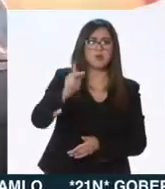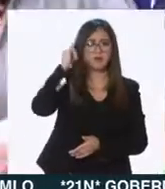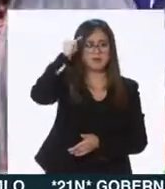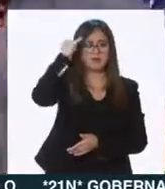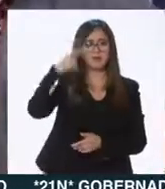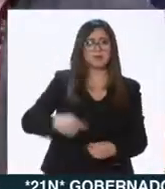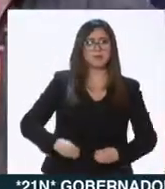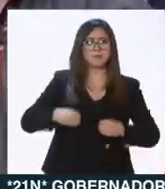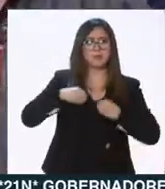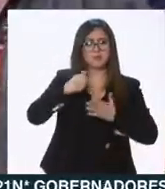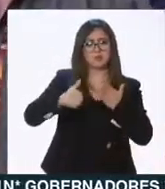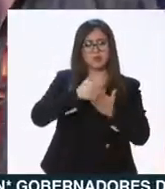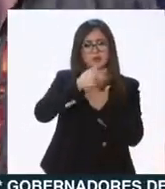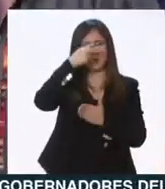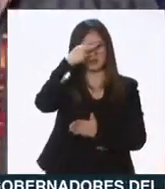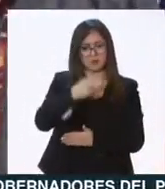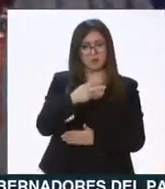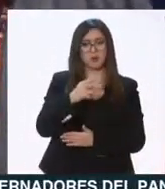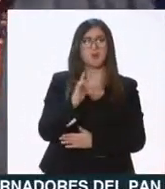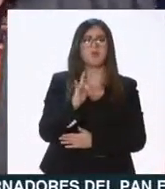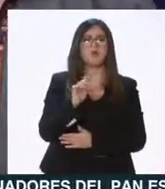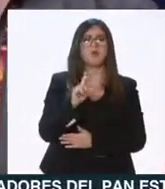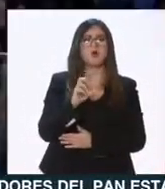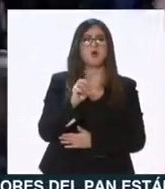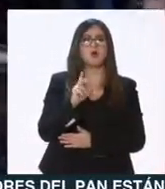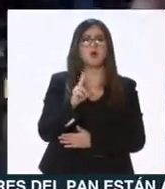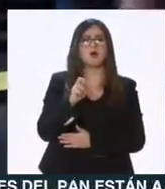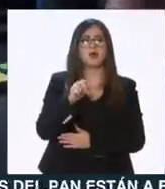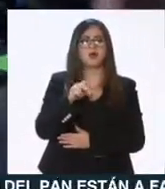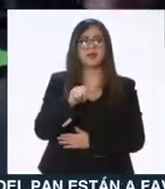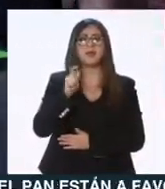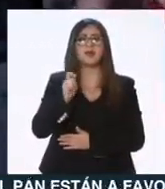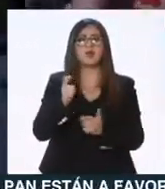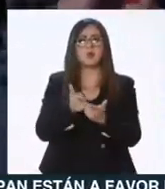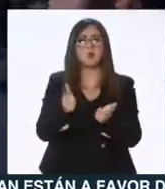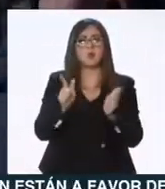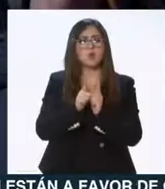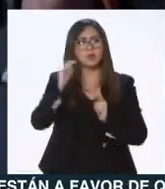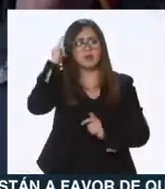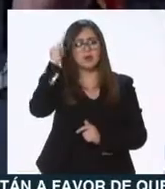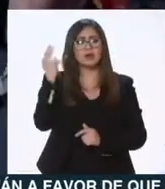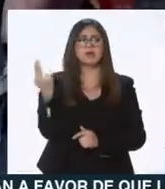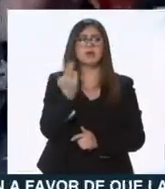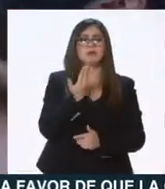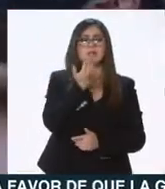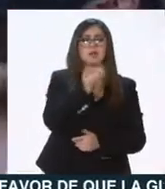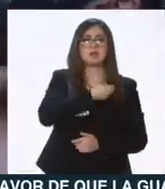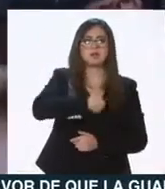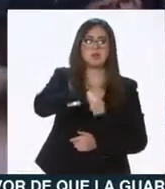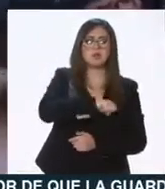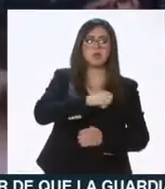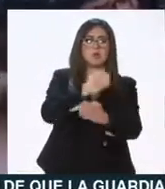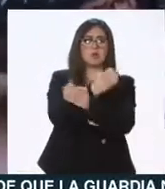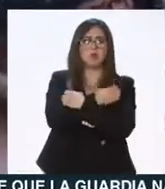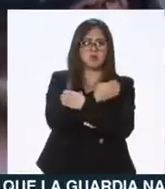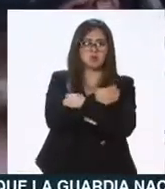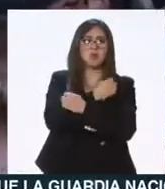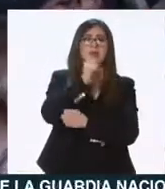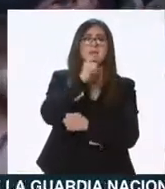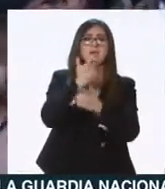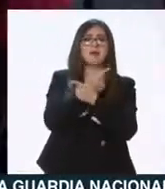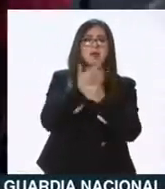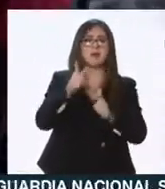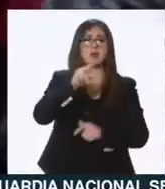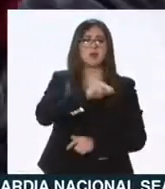México. Florentina Santiago dijo que los grupos indígenas requieren del acceso a servicios como la salud y la educación de manera libre y sin